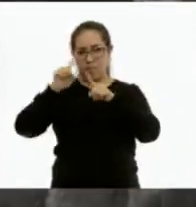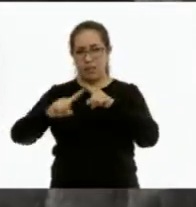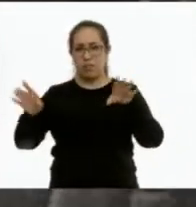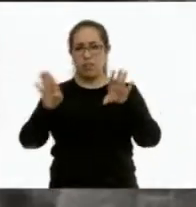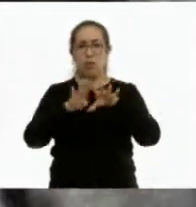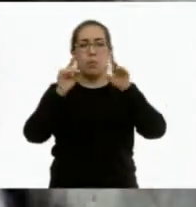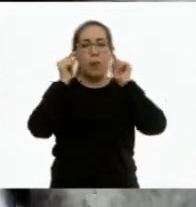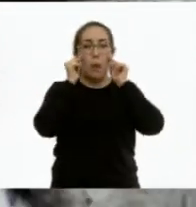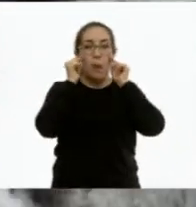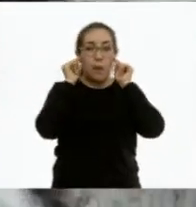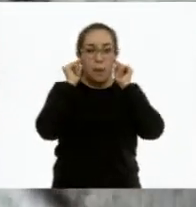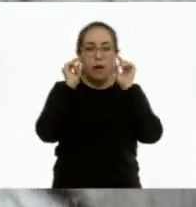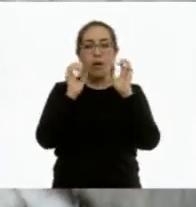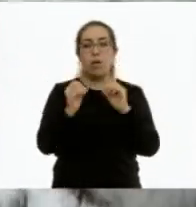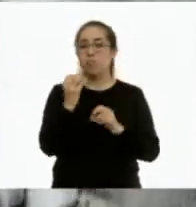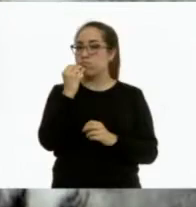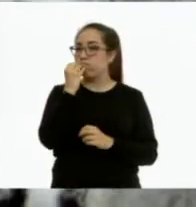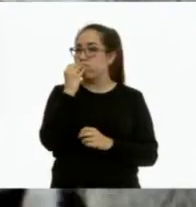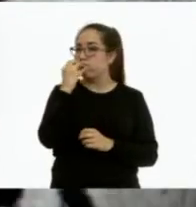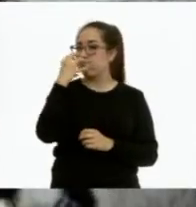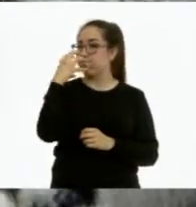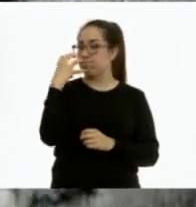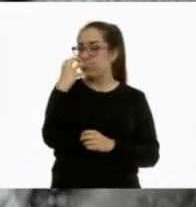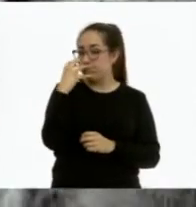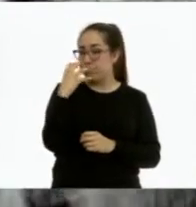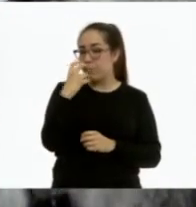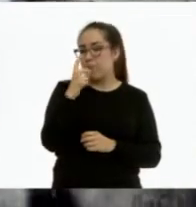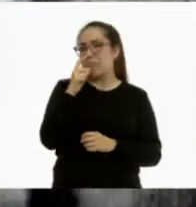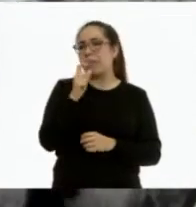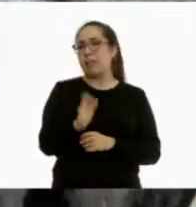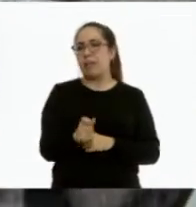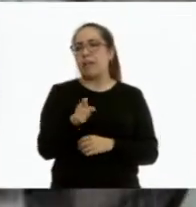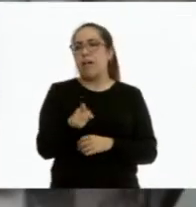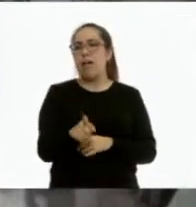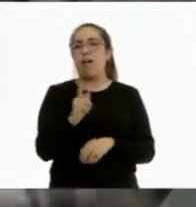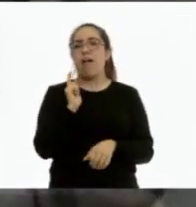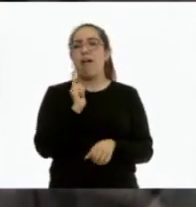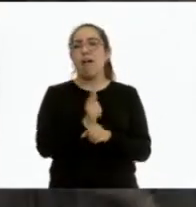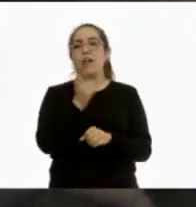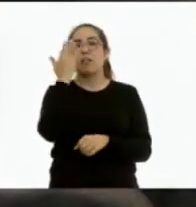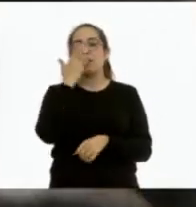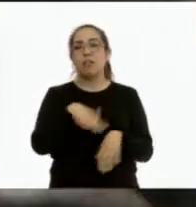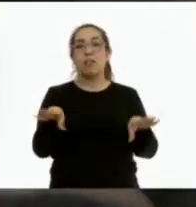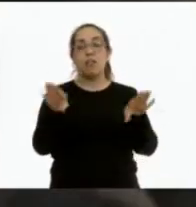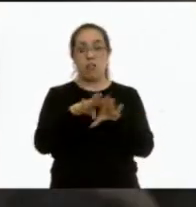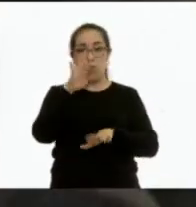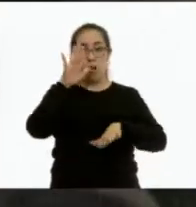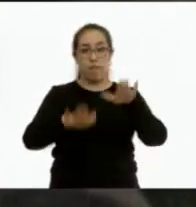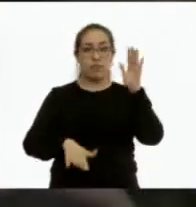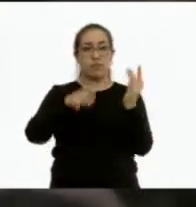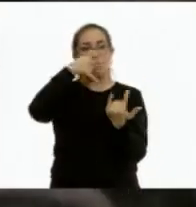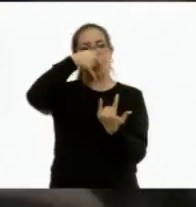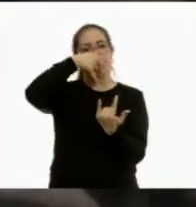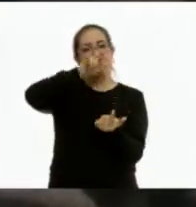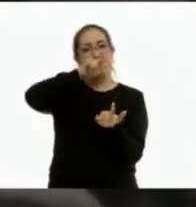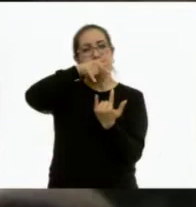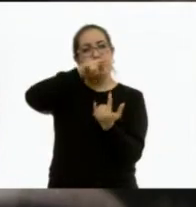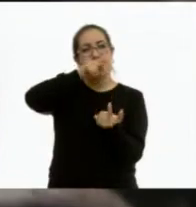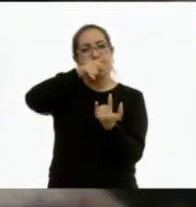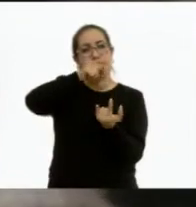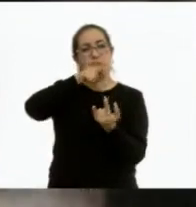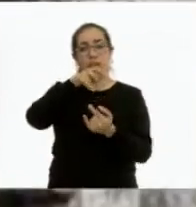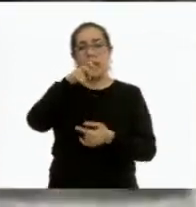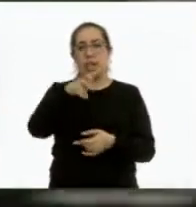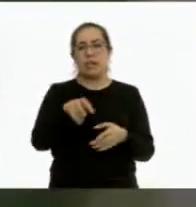cejas flamígeras y labios prominentes que en algunas ocasiones dejan entrever unos colmillos feroces. Todo ello a partir del